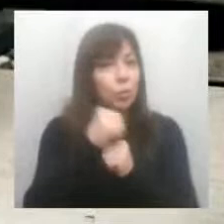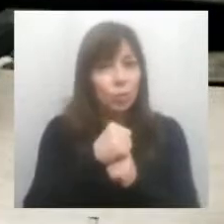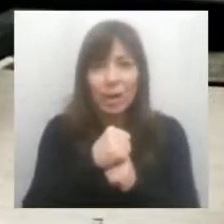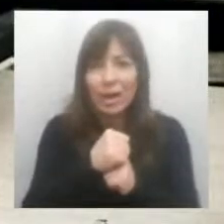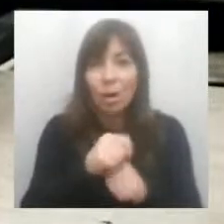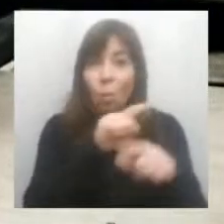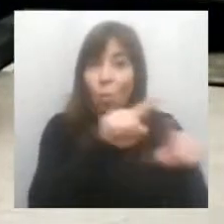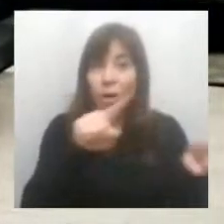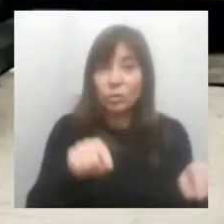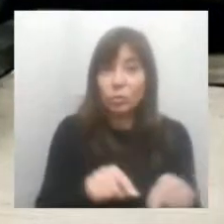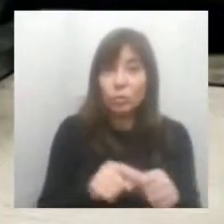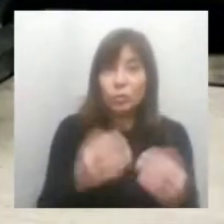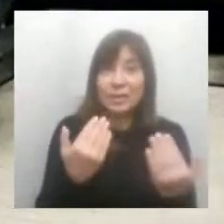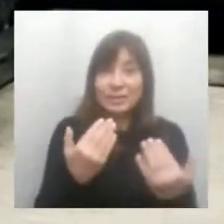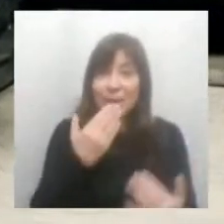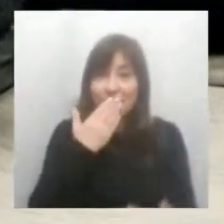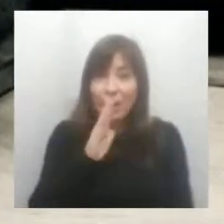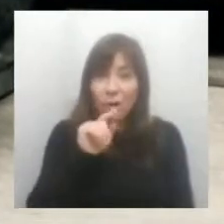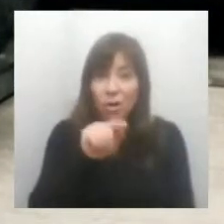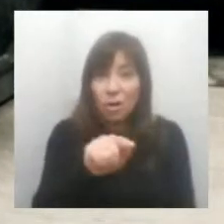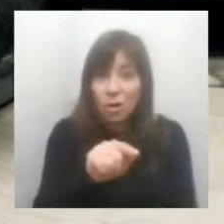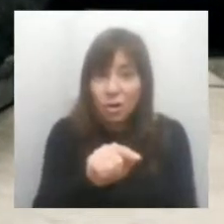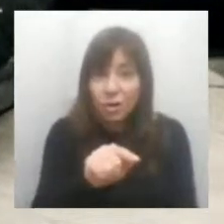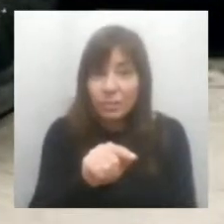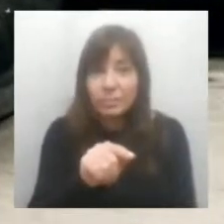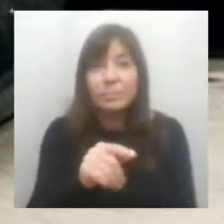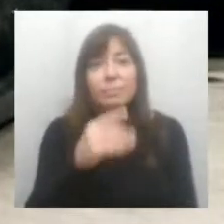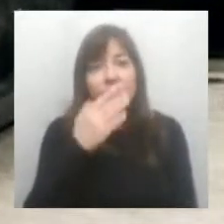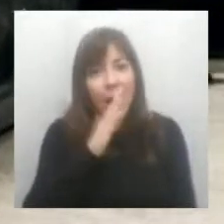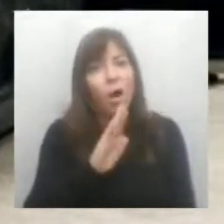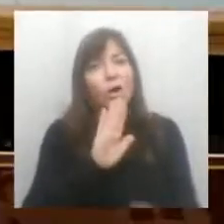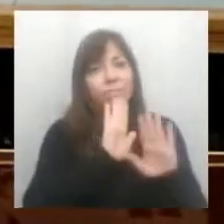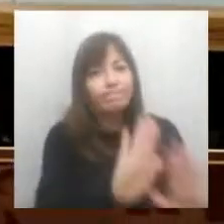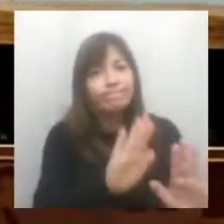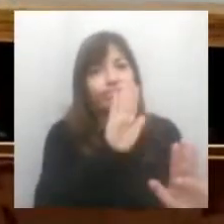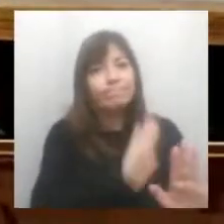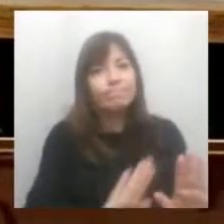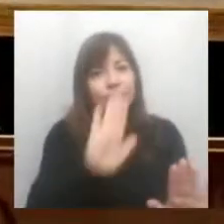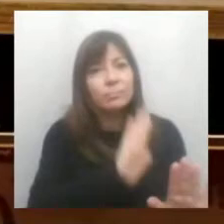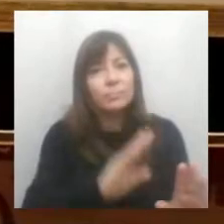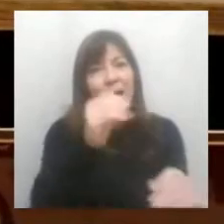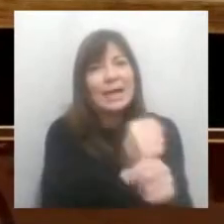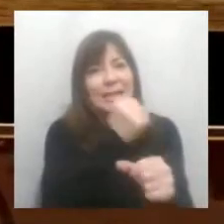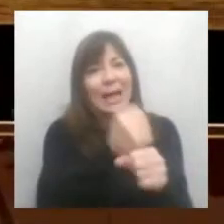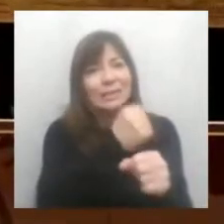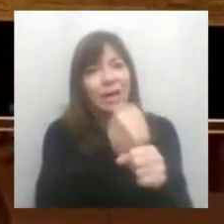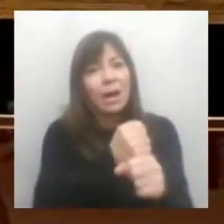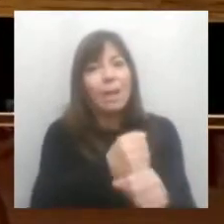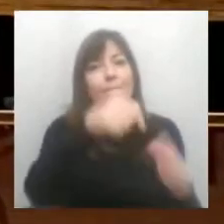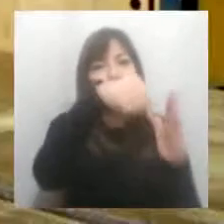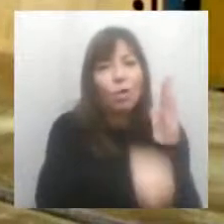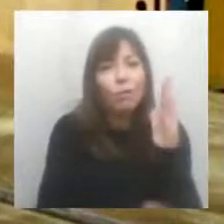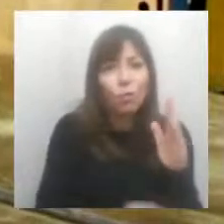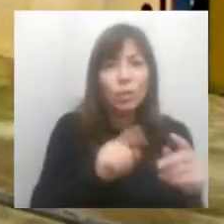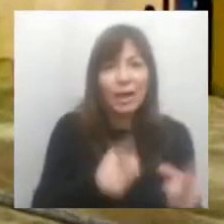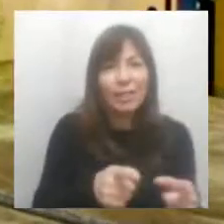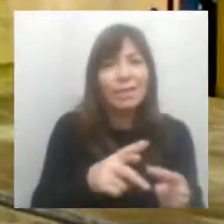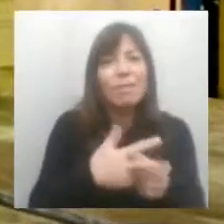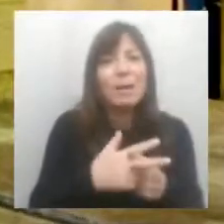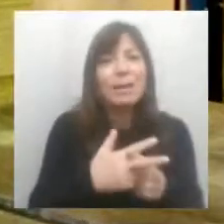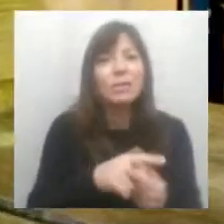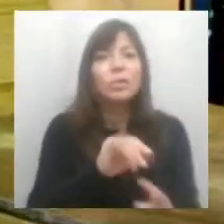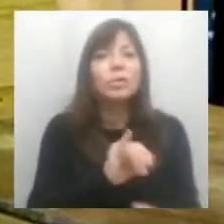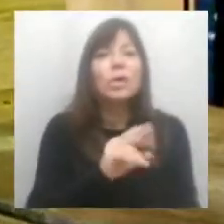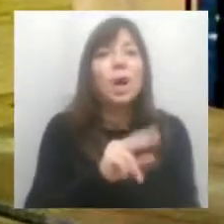requiere muchas mejoras, se merece pasar una temporada en el taller. Allí decidimos qué tan profunda debe ser la mantención. A veces